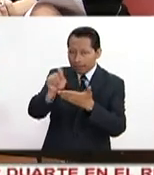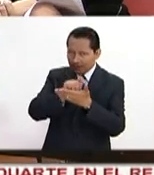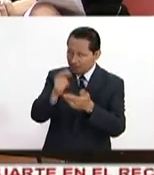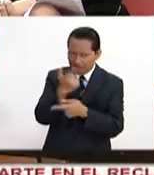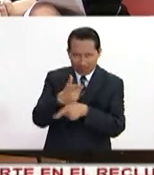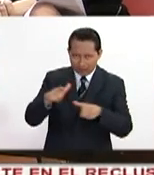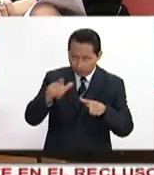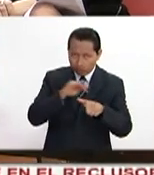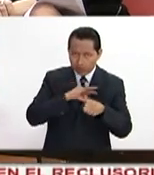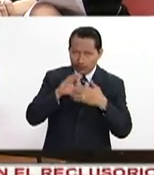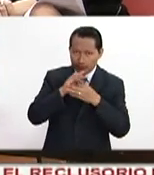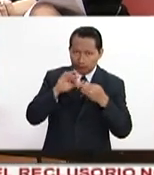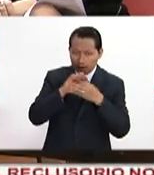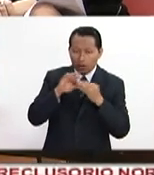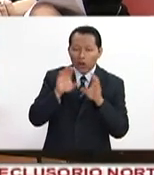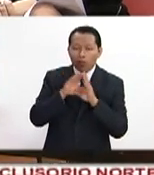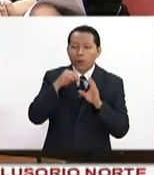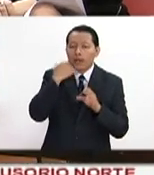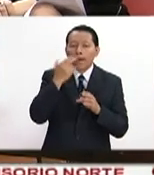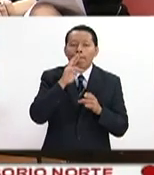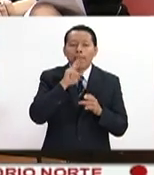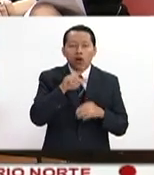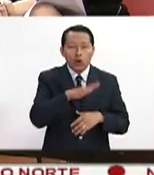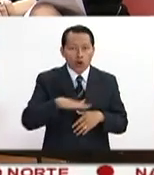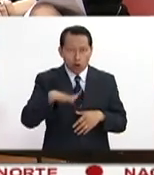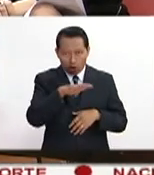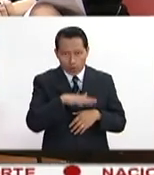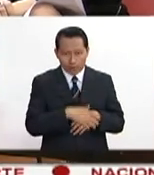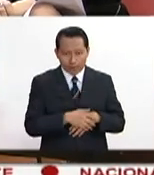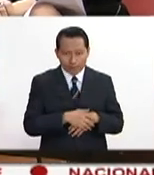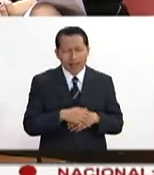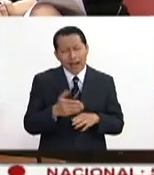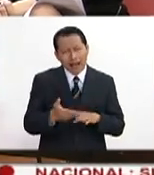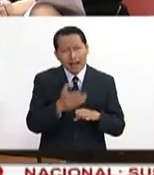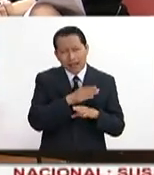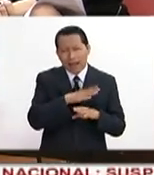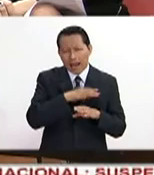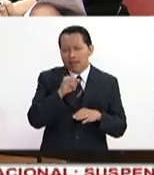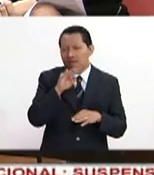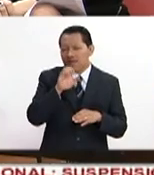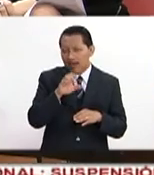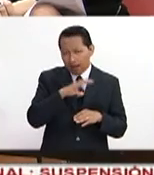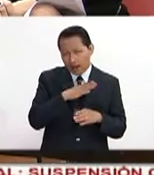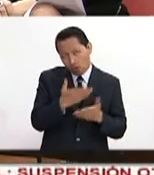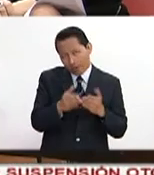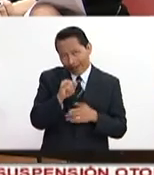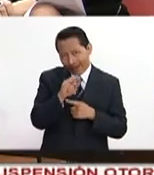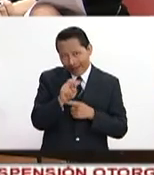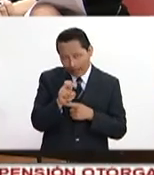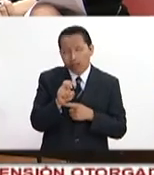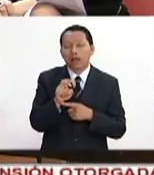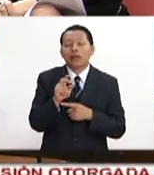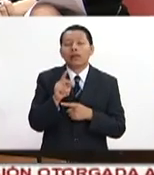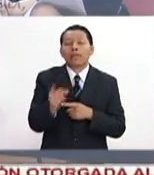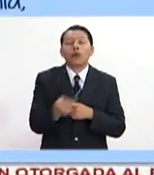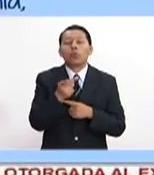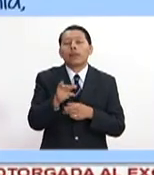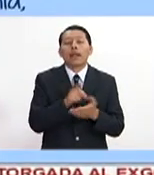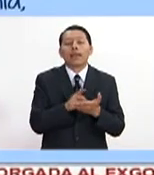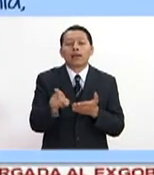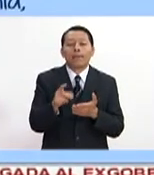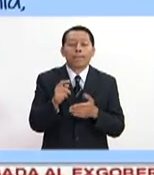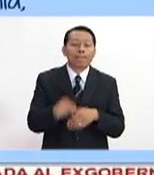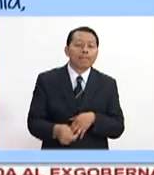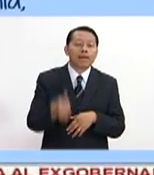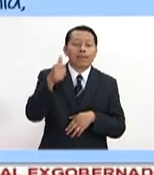expresar cómo pueden mejorar su colonia. En ese sentido, ha habido otros ejercicios anteriores por parte del IFE, ahora INE, preguntándonos los derechos, pero es la primera